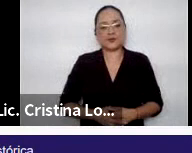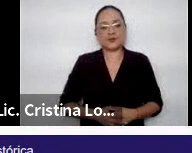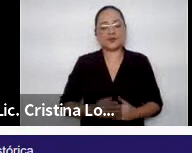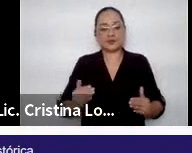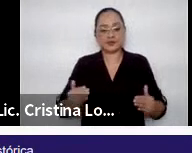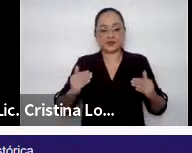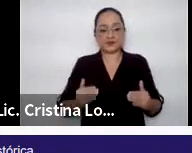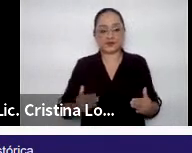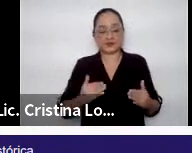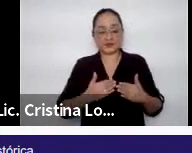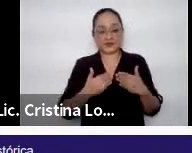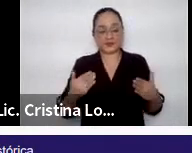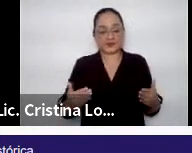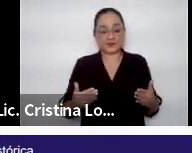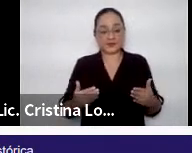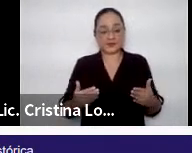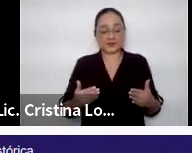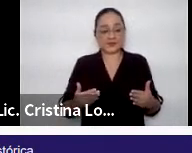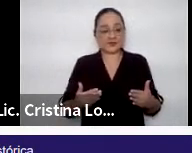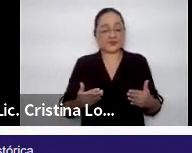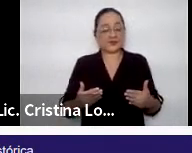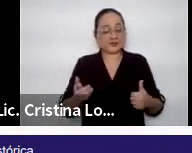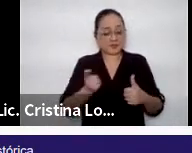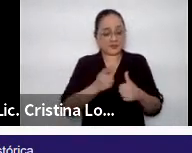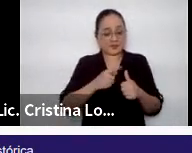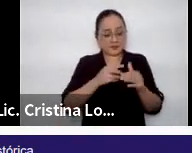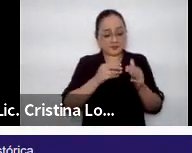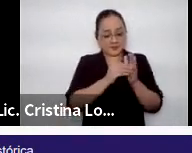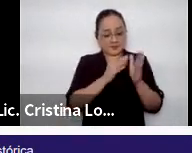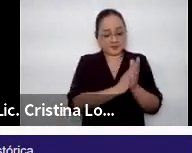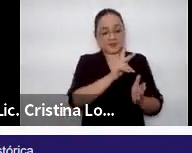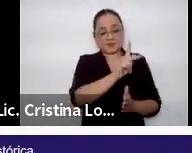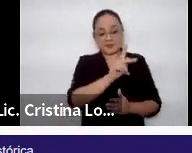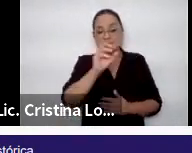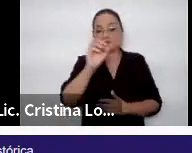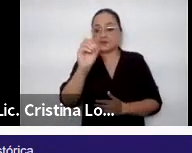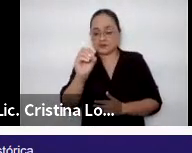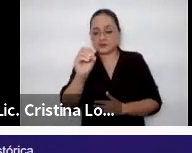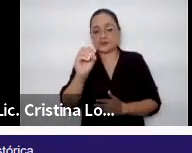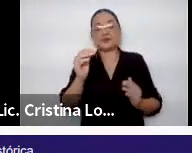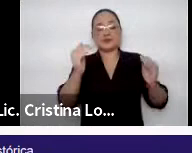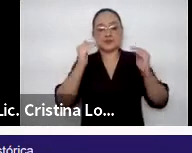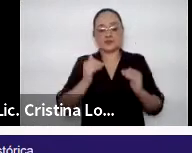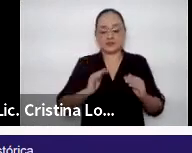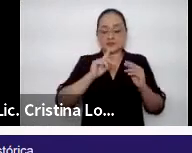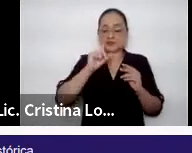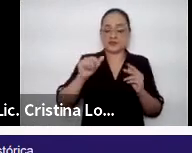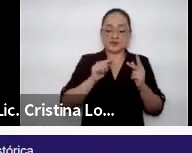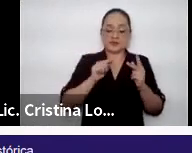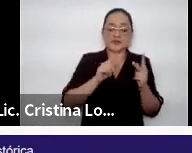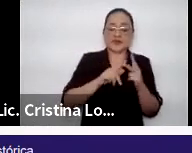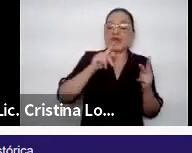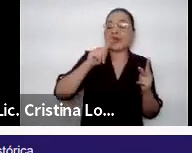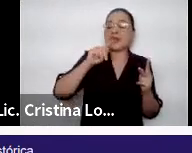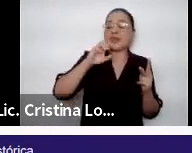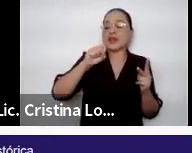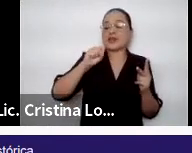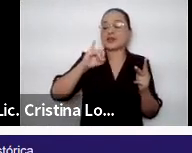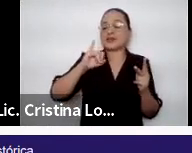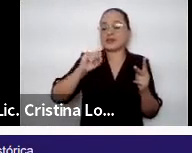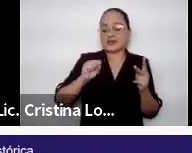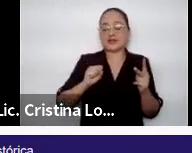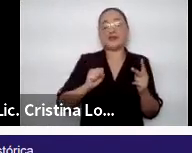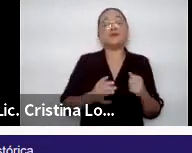bien, entonces primero es el precedente, después ya vendrá la tesis. También es importante